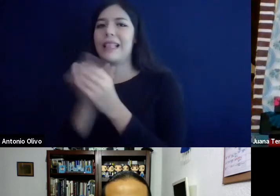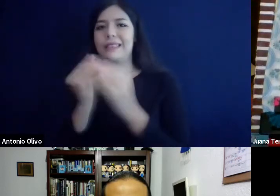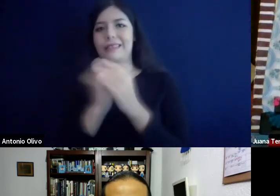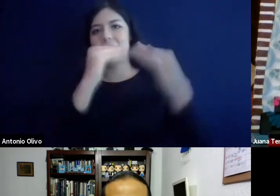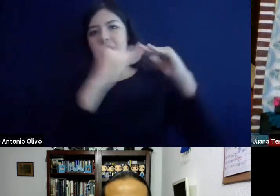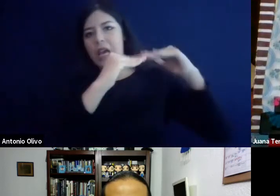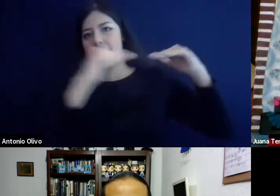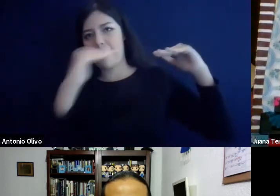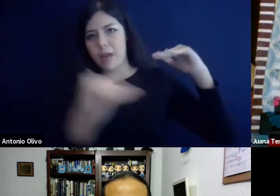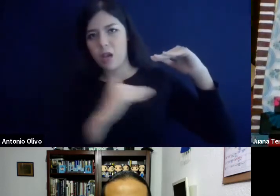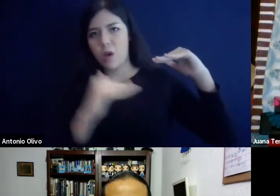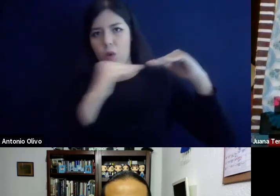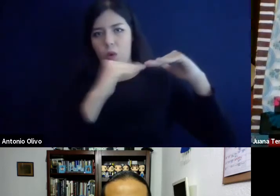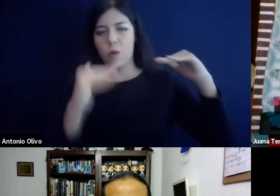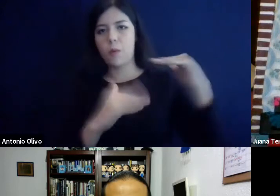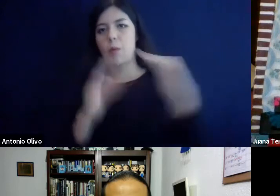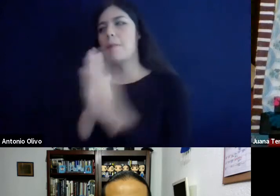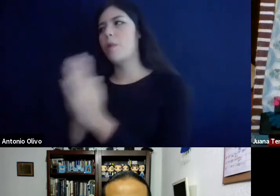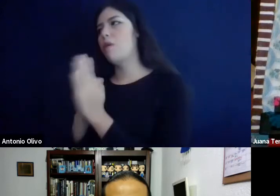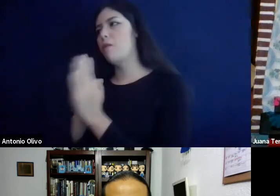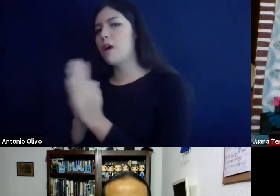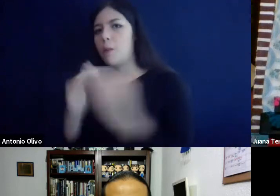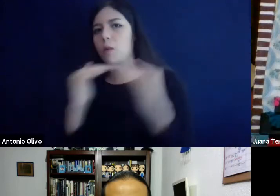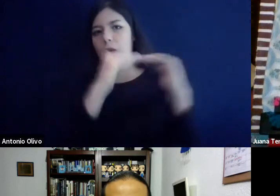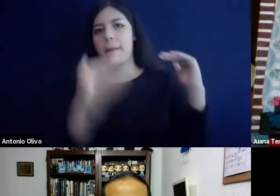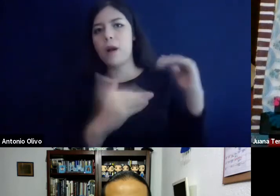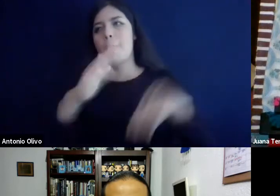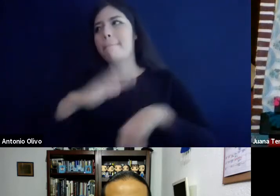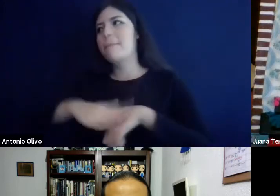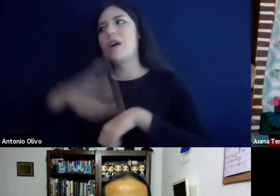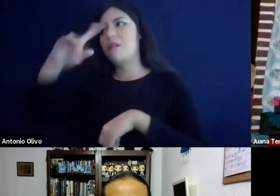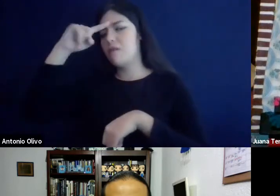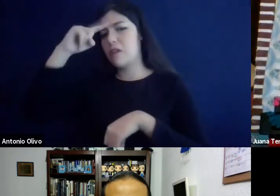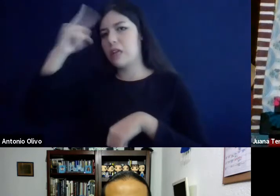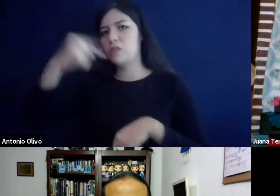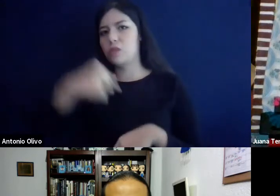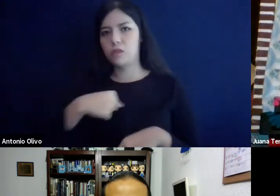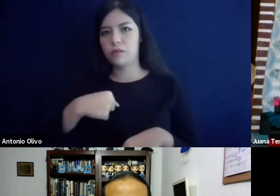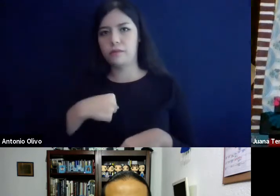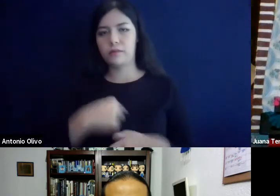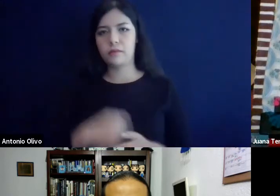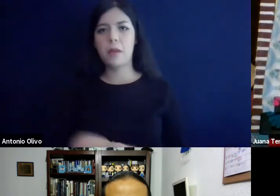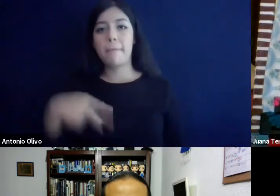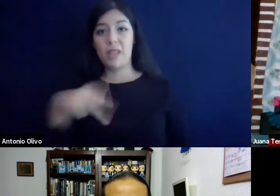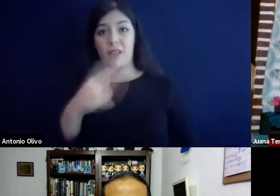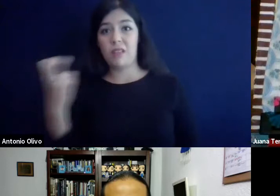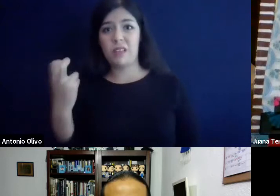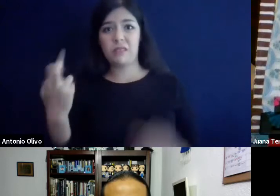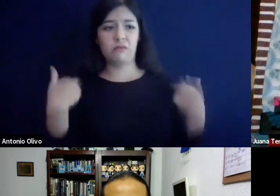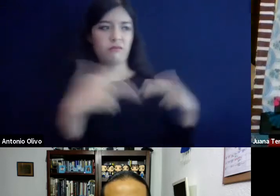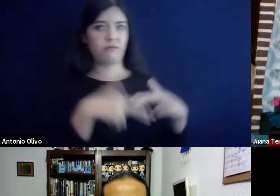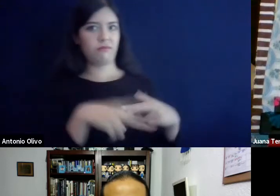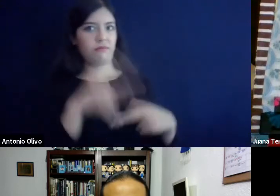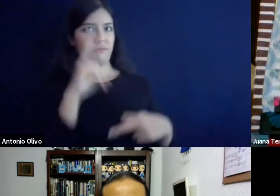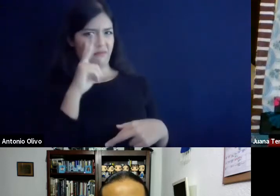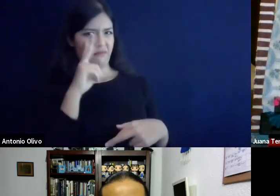asignar a mi grupo un aula en planta baja. Y pues lo único que hizo fue, se me quedó viendo como bicho raro.